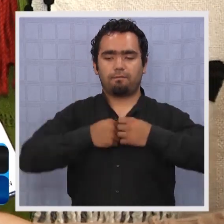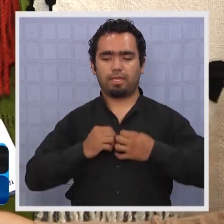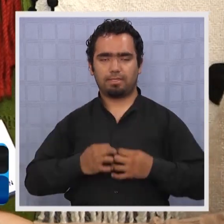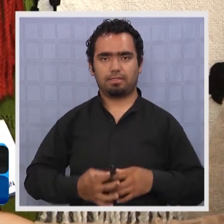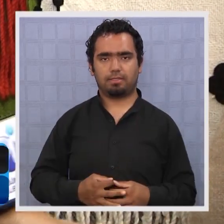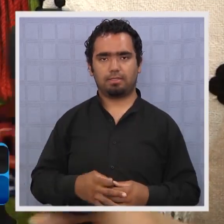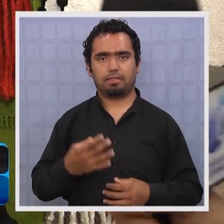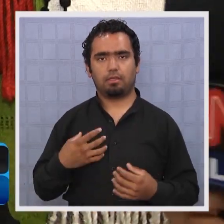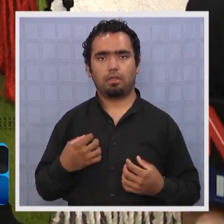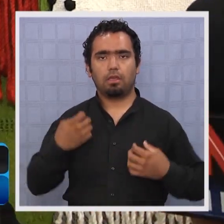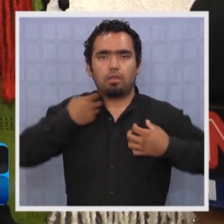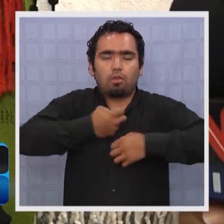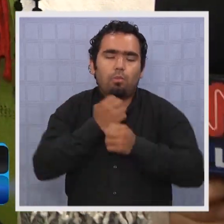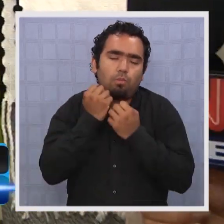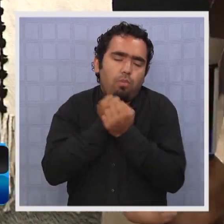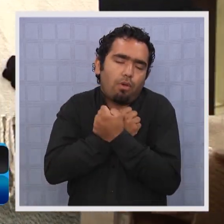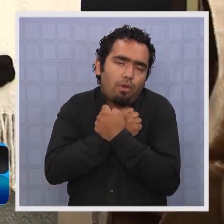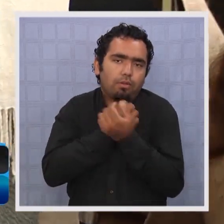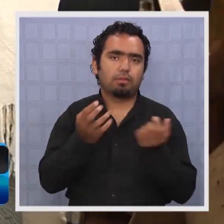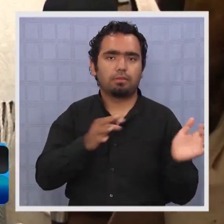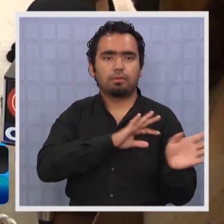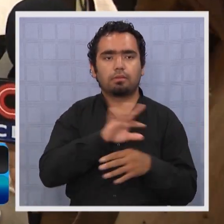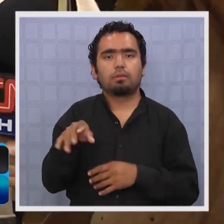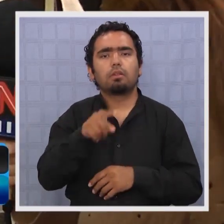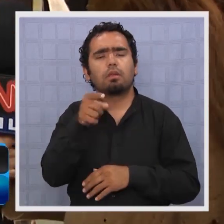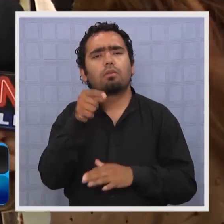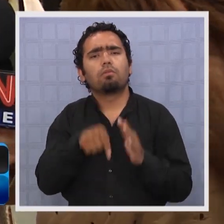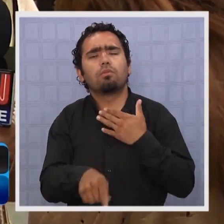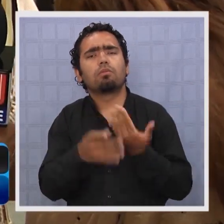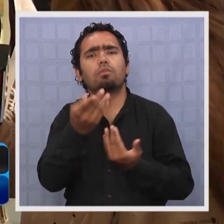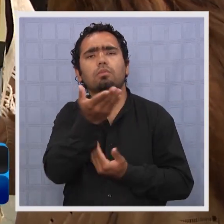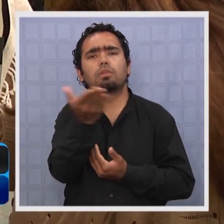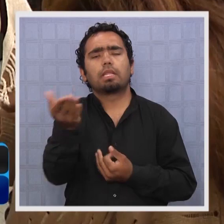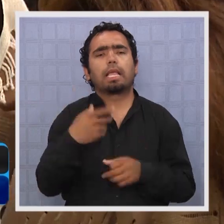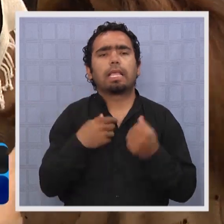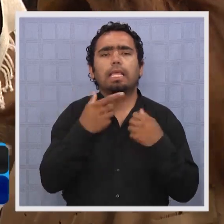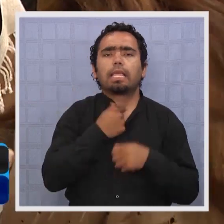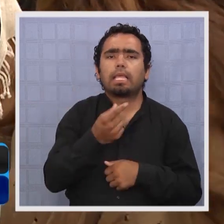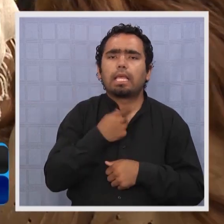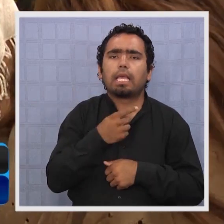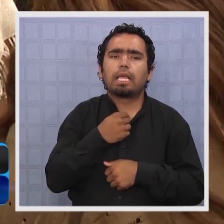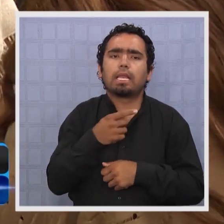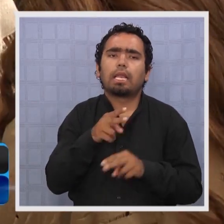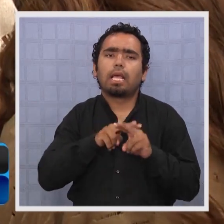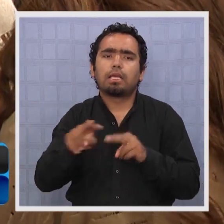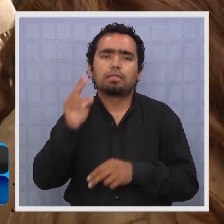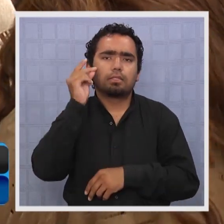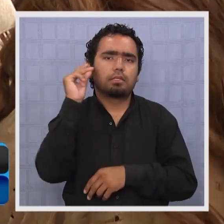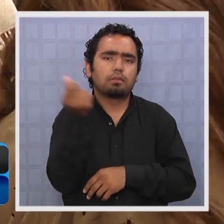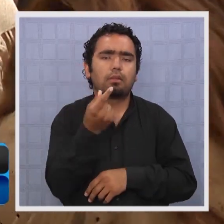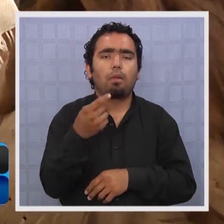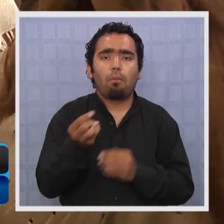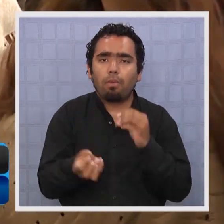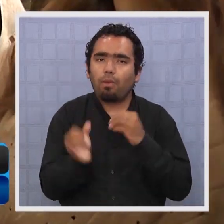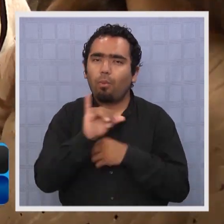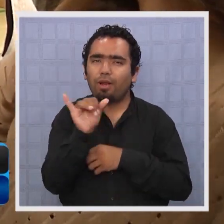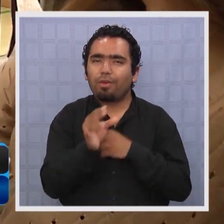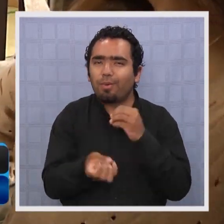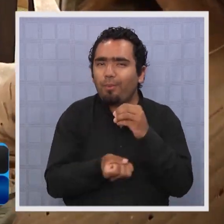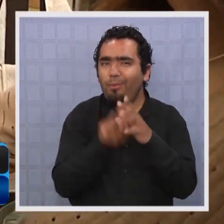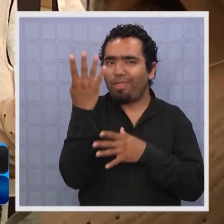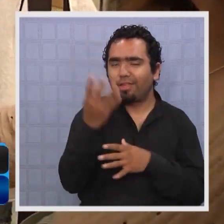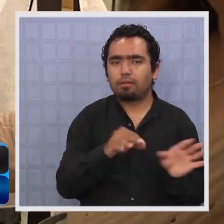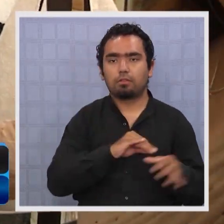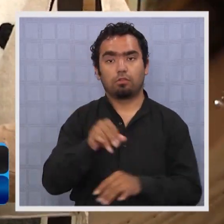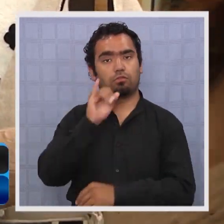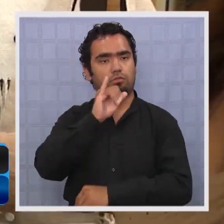ponchos. Sí. O sea, en el fondo ustedes tratan de innovar como para que las cosas, la ropa sea un poquito más moderna quizás. Sí,